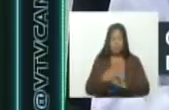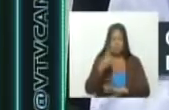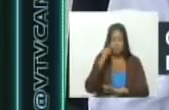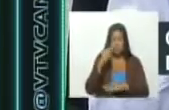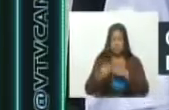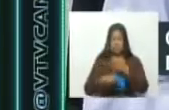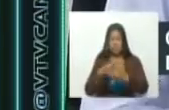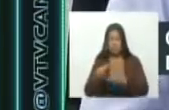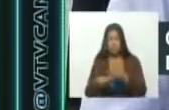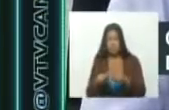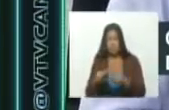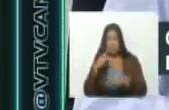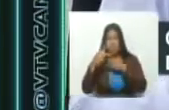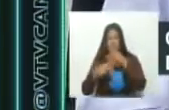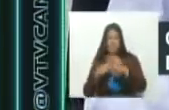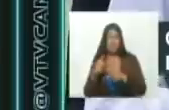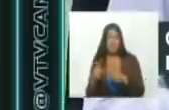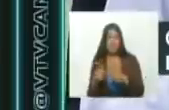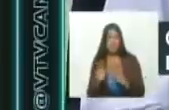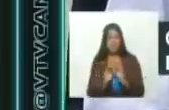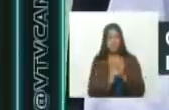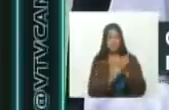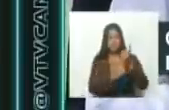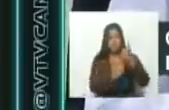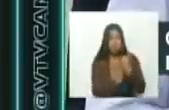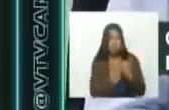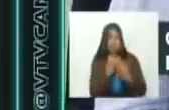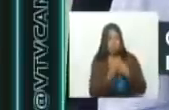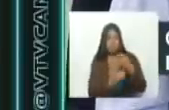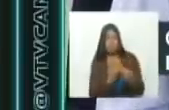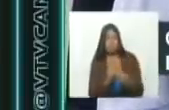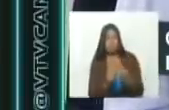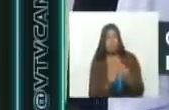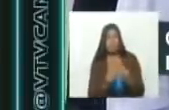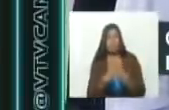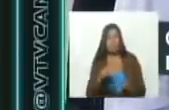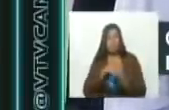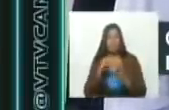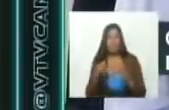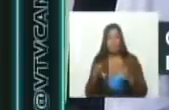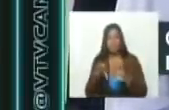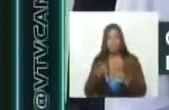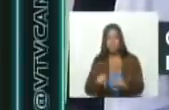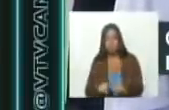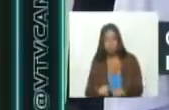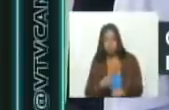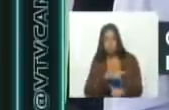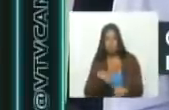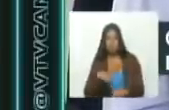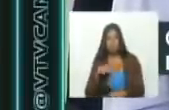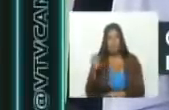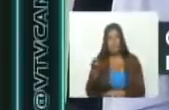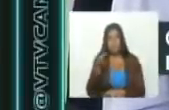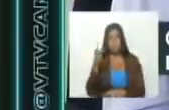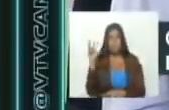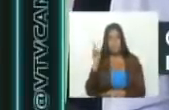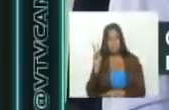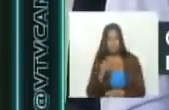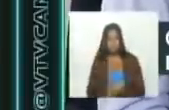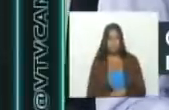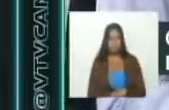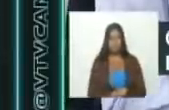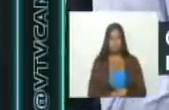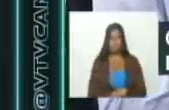han ocasionado las políticas de asfixia financiera y económica que aplica el gobierno norteamericano contra Venezuela. En materia tributaria, hubo